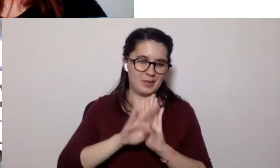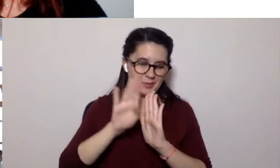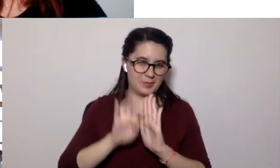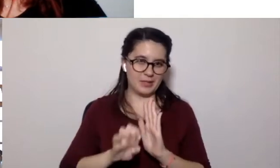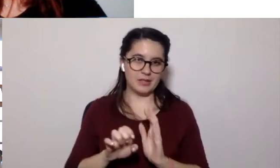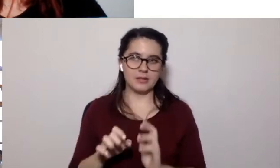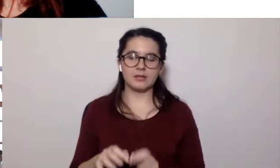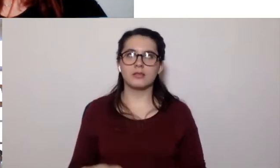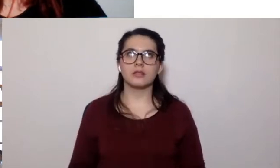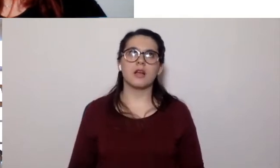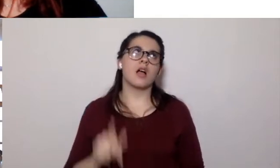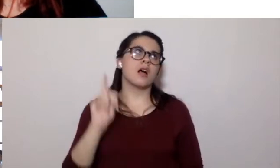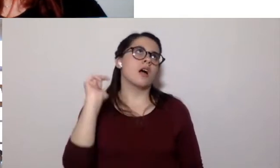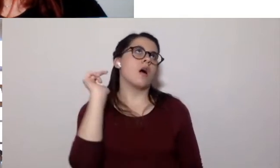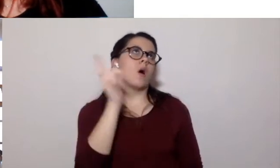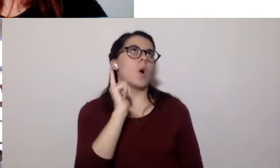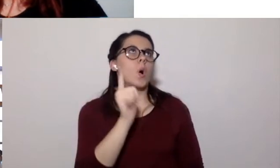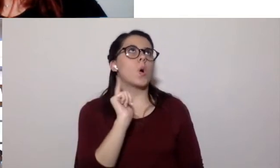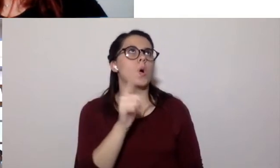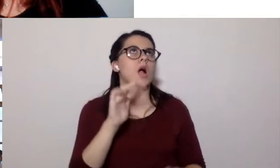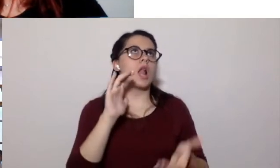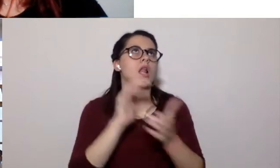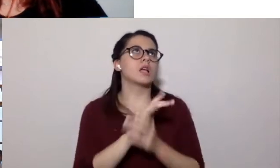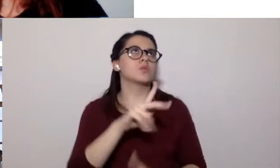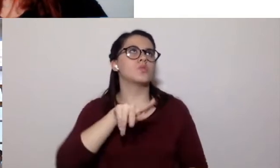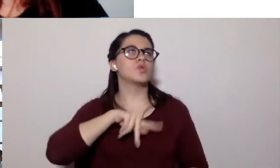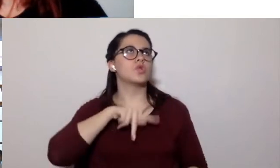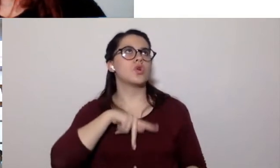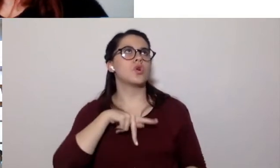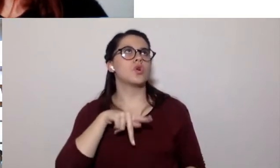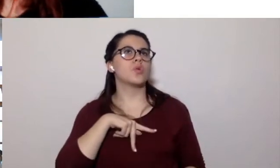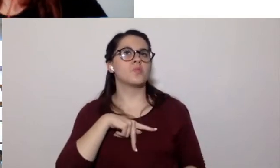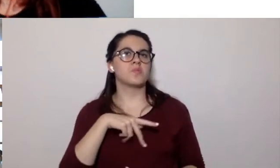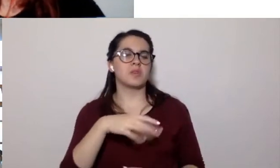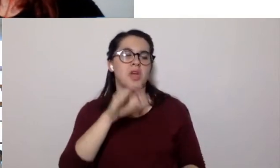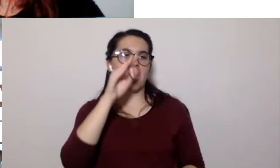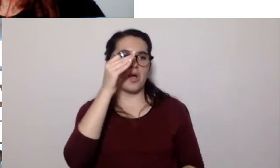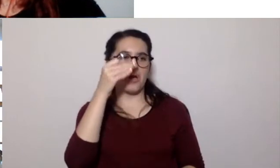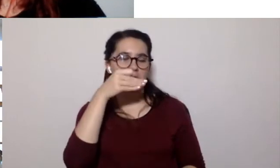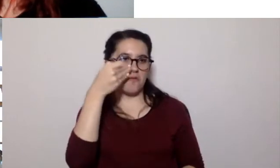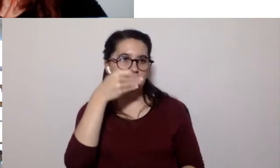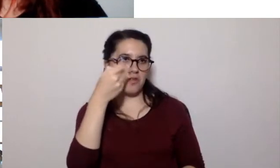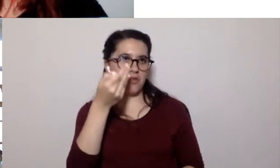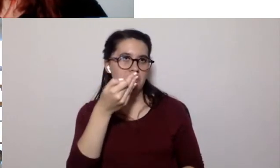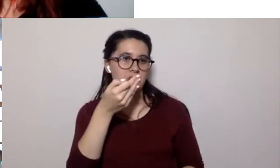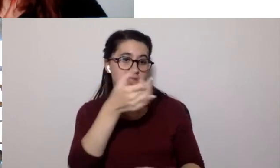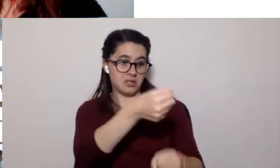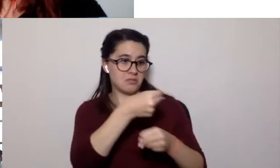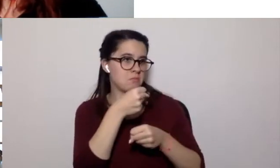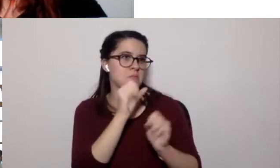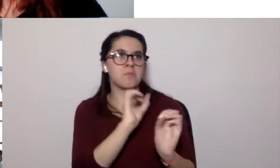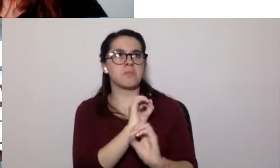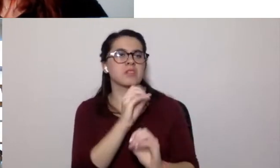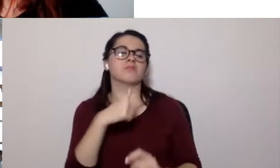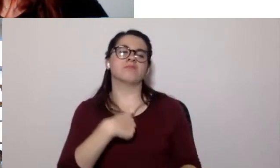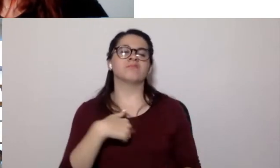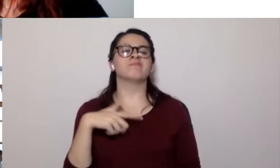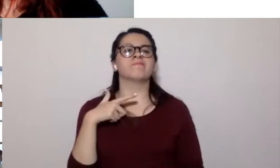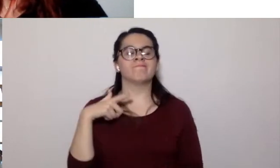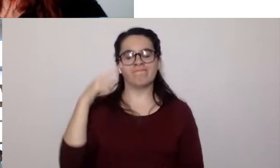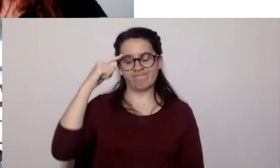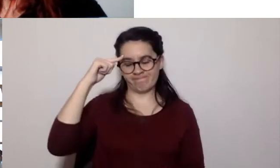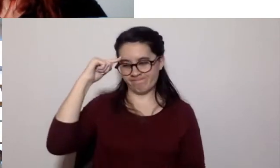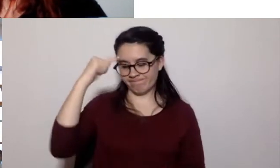estoy triste porque no me trajo flores. Sí. ¿No? O es que seguro, seguro